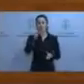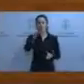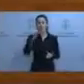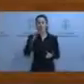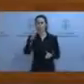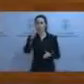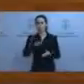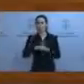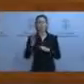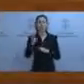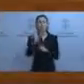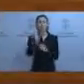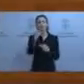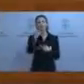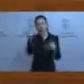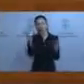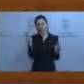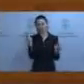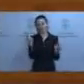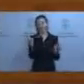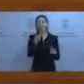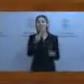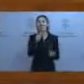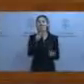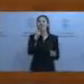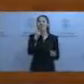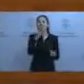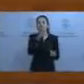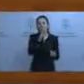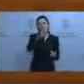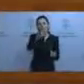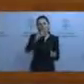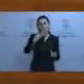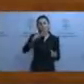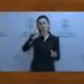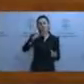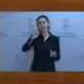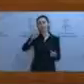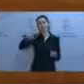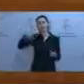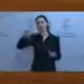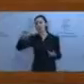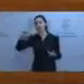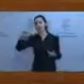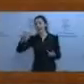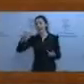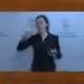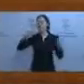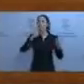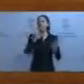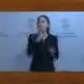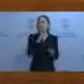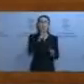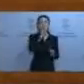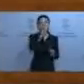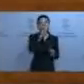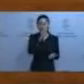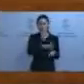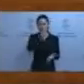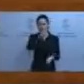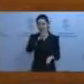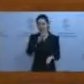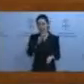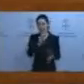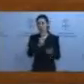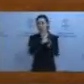una oferta pública de empleo. Digo bienal porque hay una rata, no es bianual, que sería dos veces al año, es bienal, una vez cada dos años.